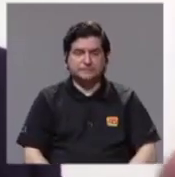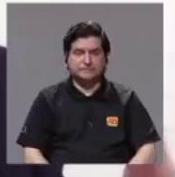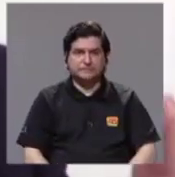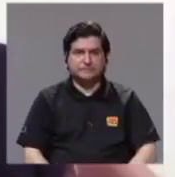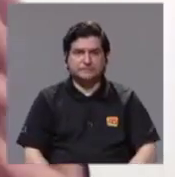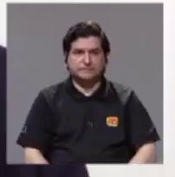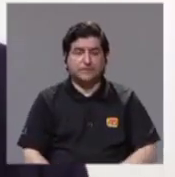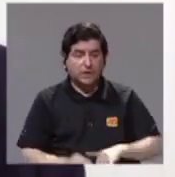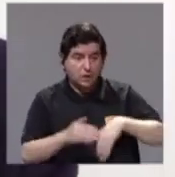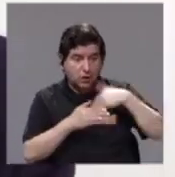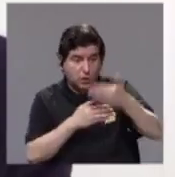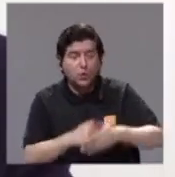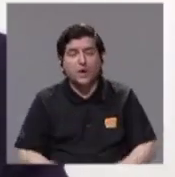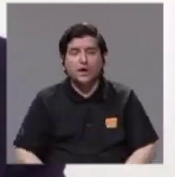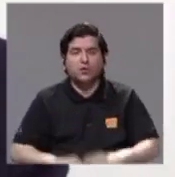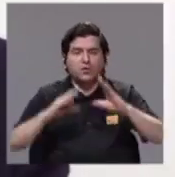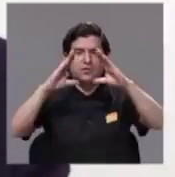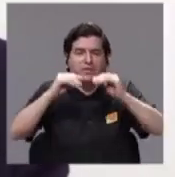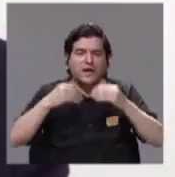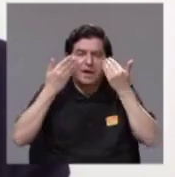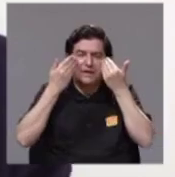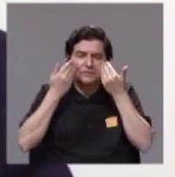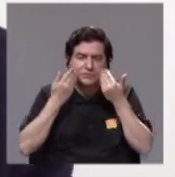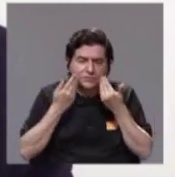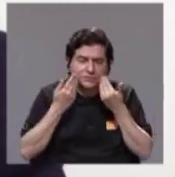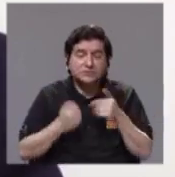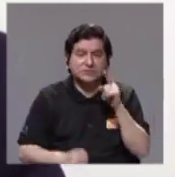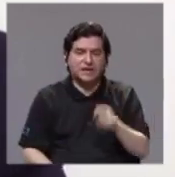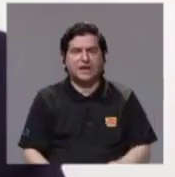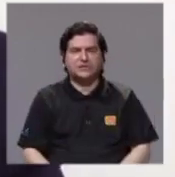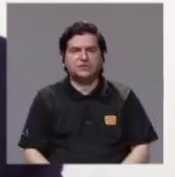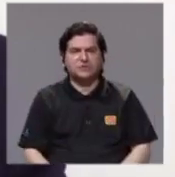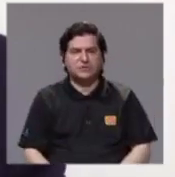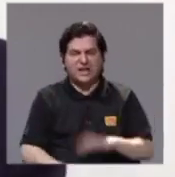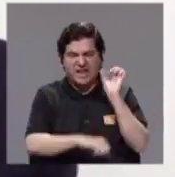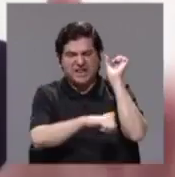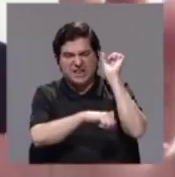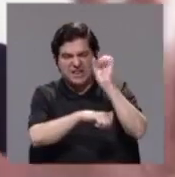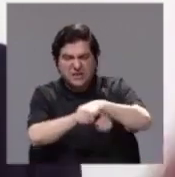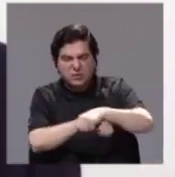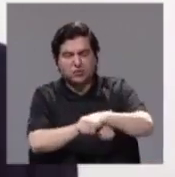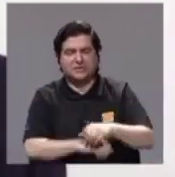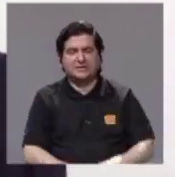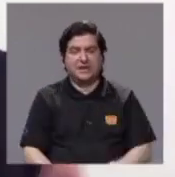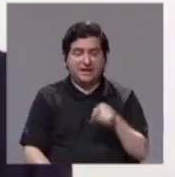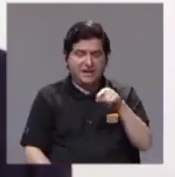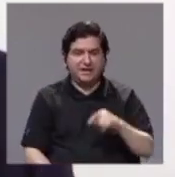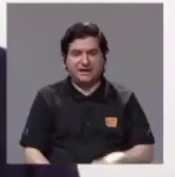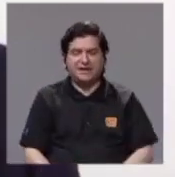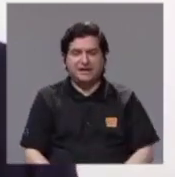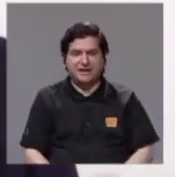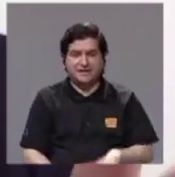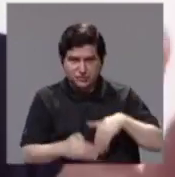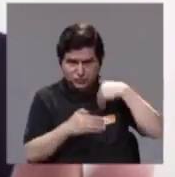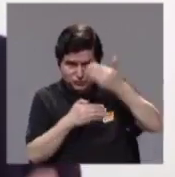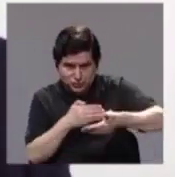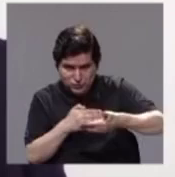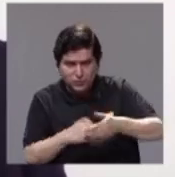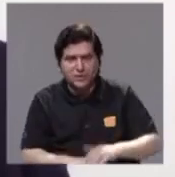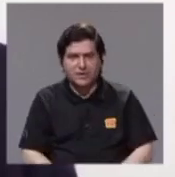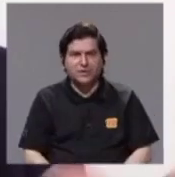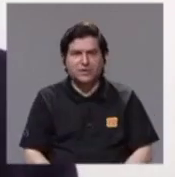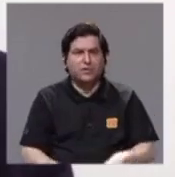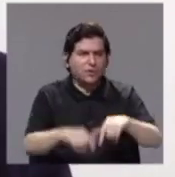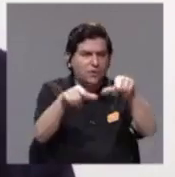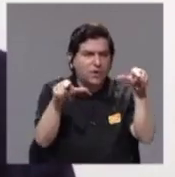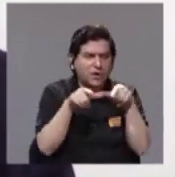y después de la Noche Triste, que es una derrota, y después de la Noche Triste, se